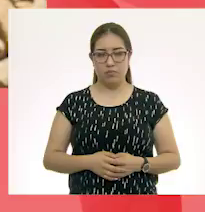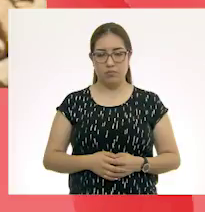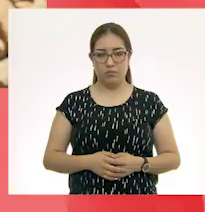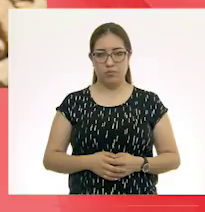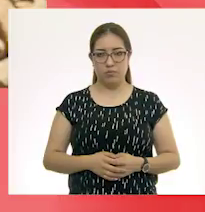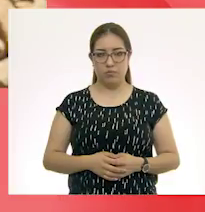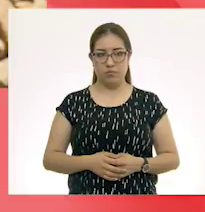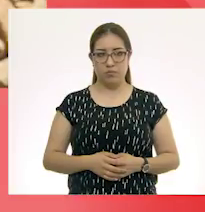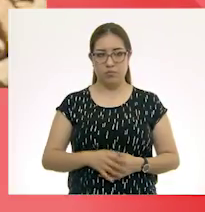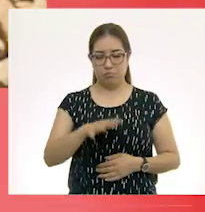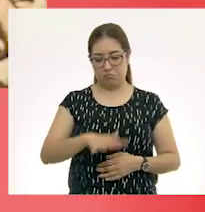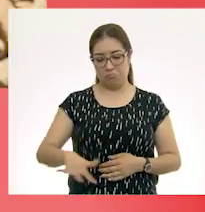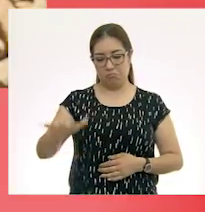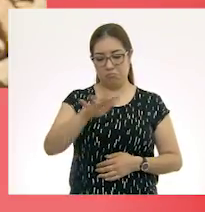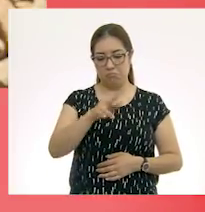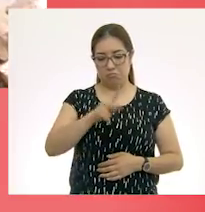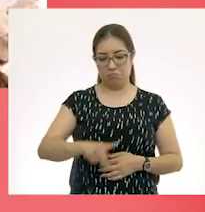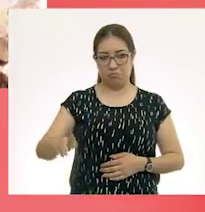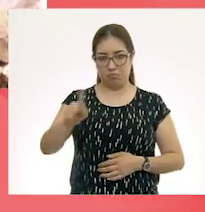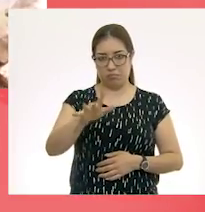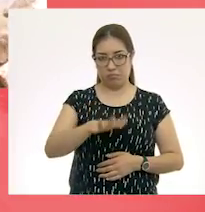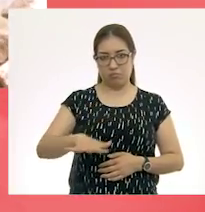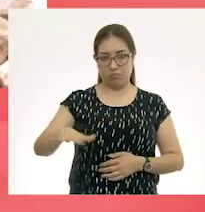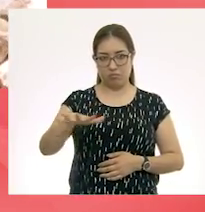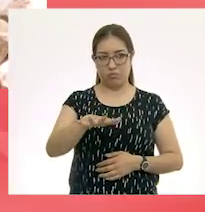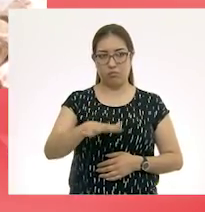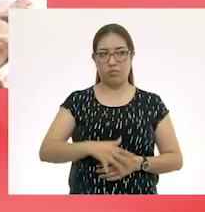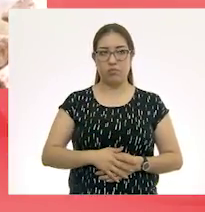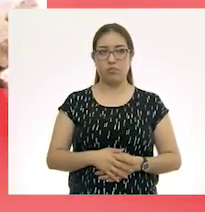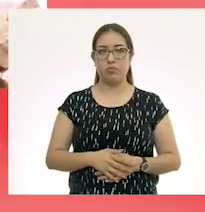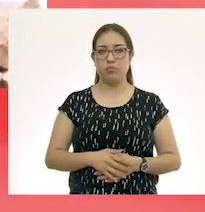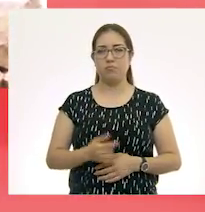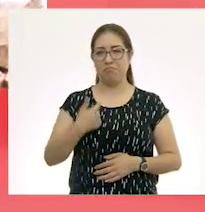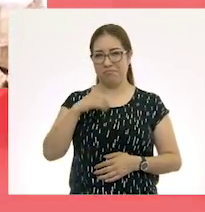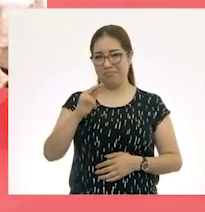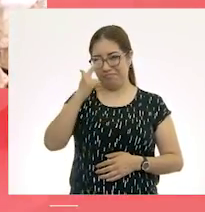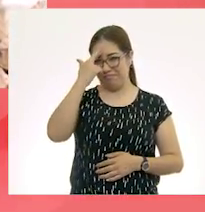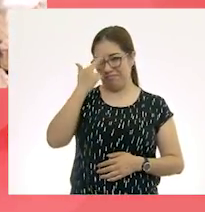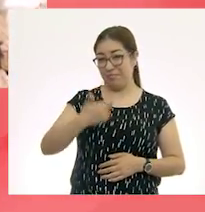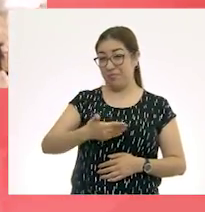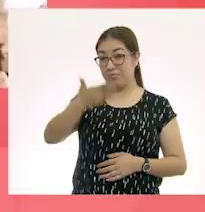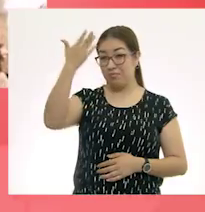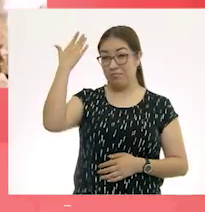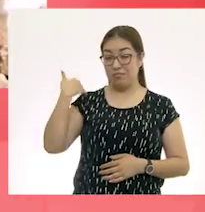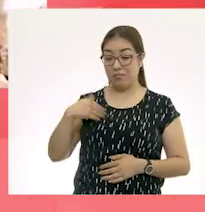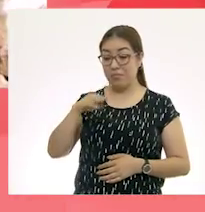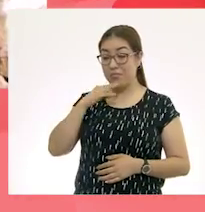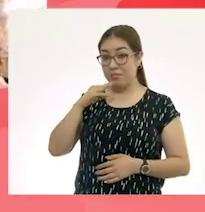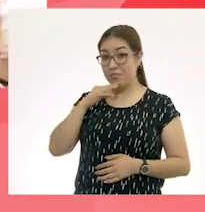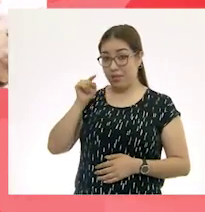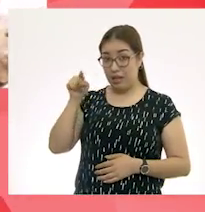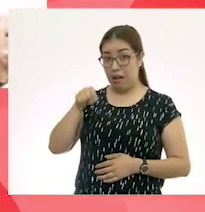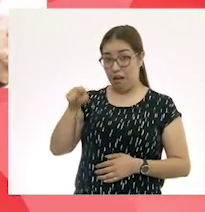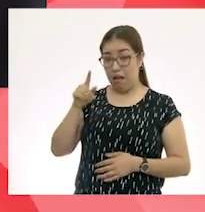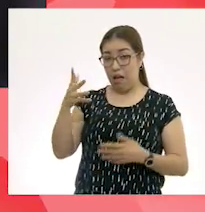Carmen Pascual Rafael. Pues no diveni, no mamá mi o que acoti, mi o que donchu.